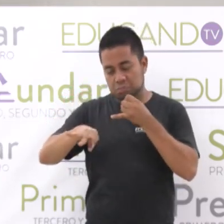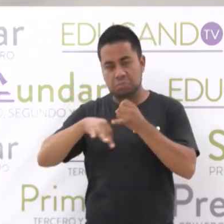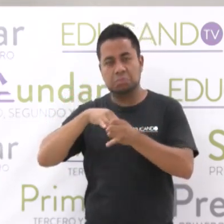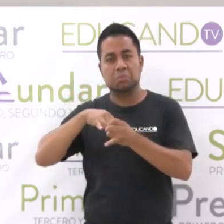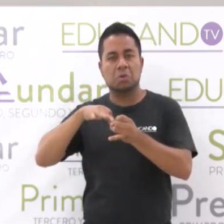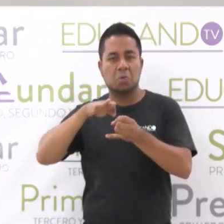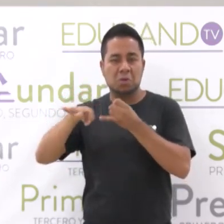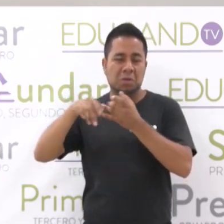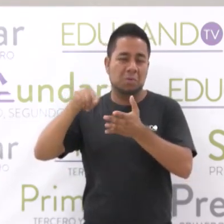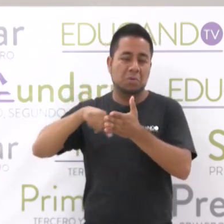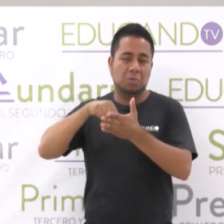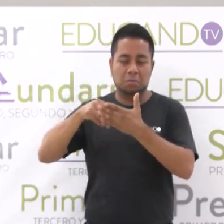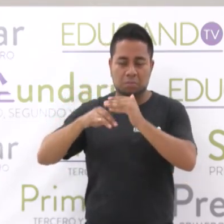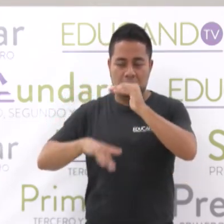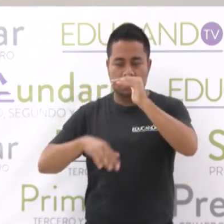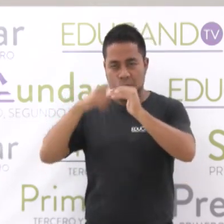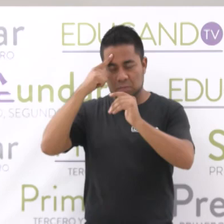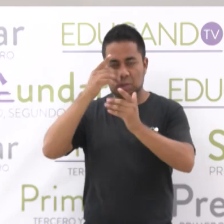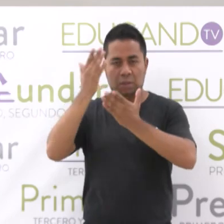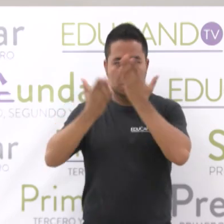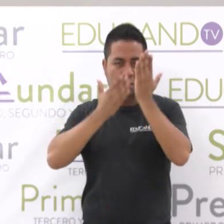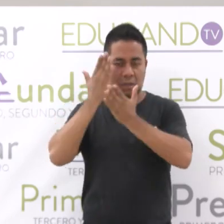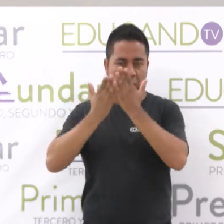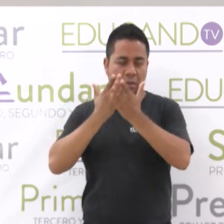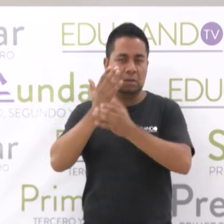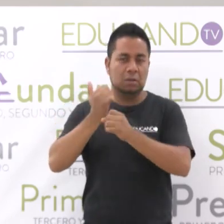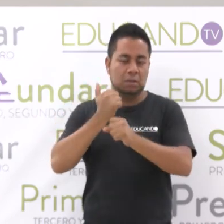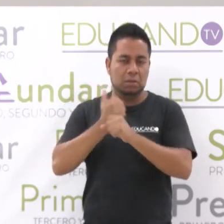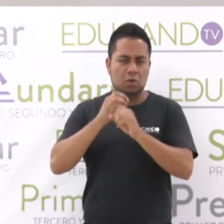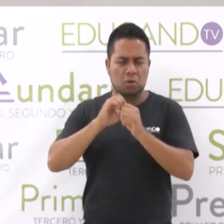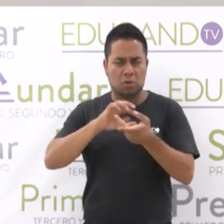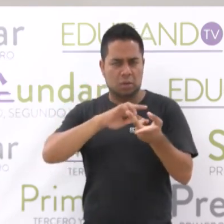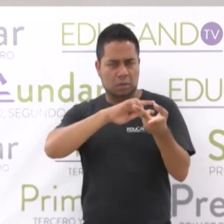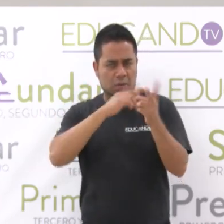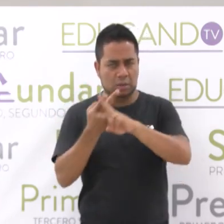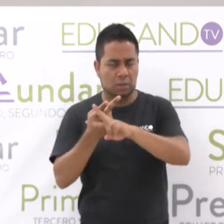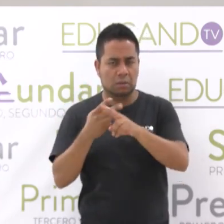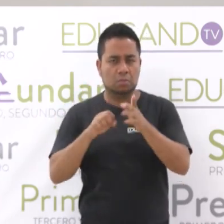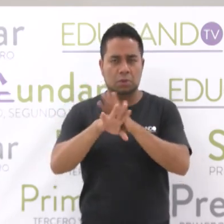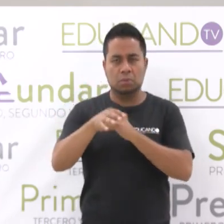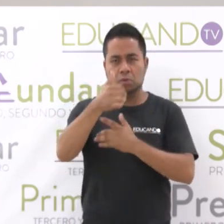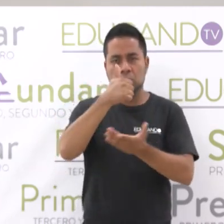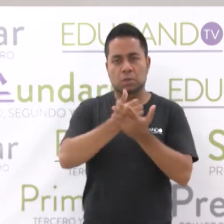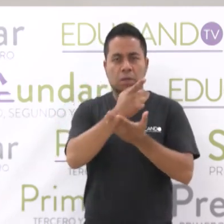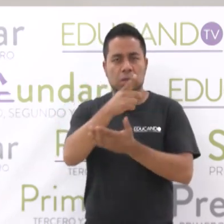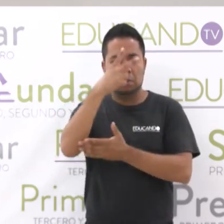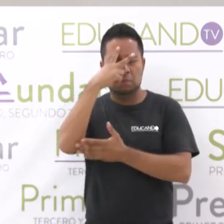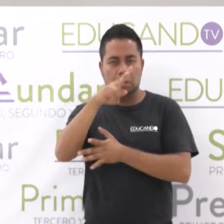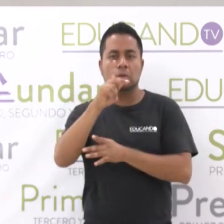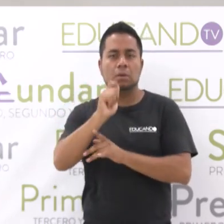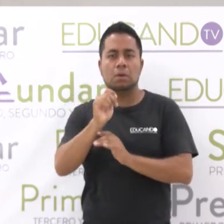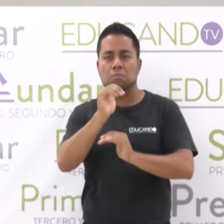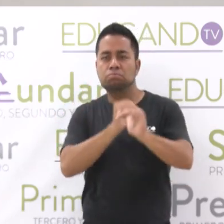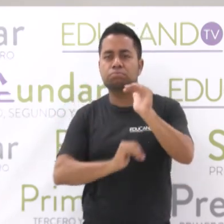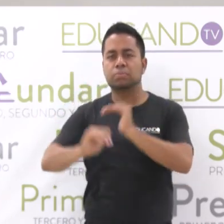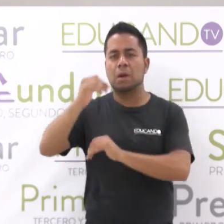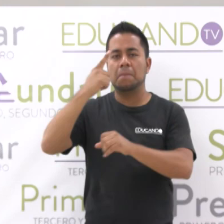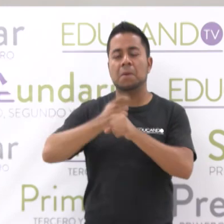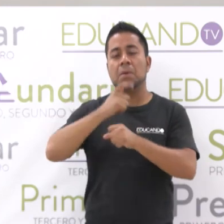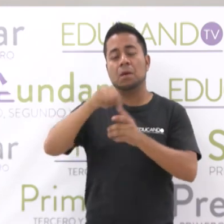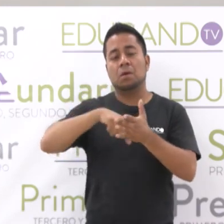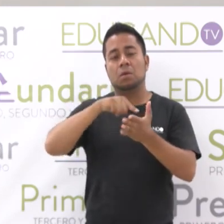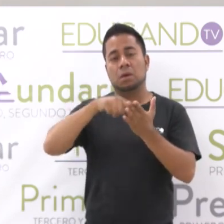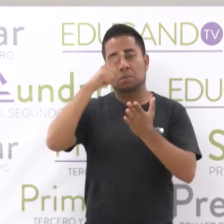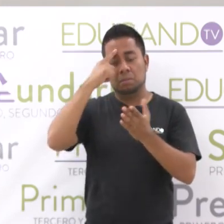lugares de promedio de escolaridad. O al revés, la Ciudad de México es el primer lugar